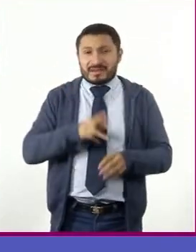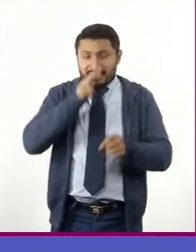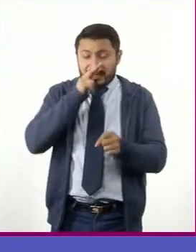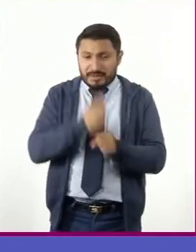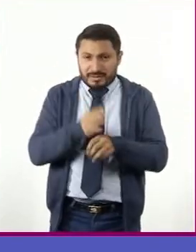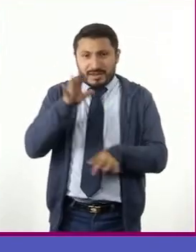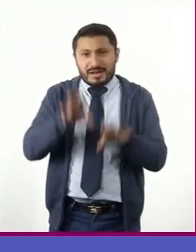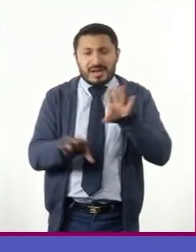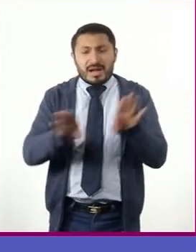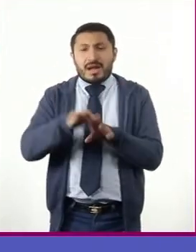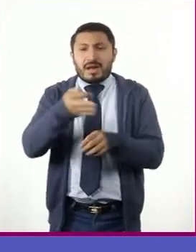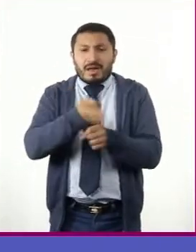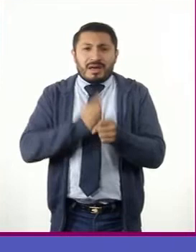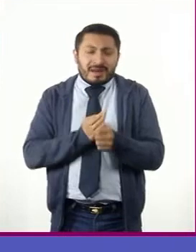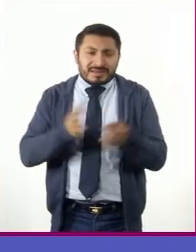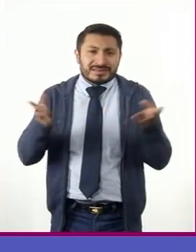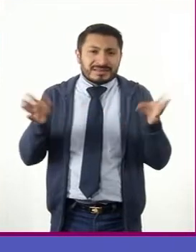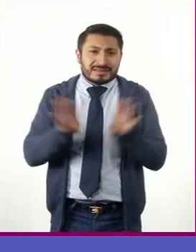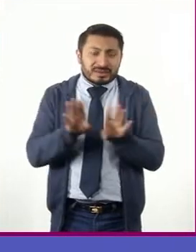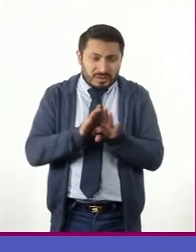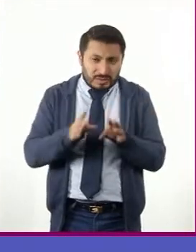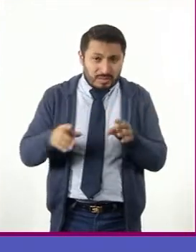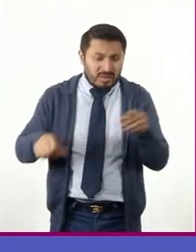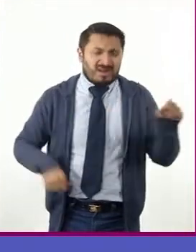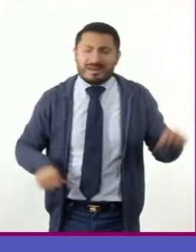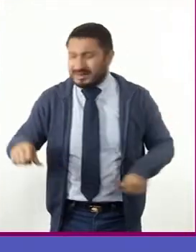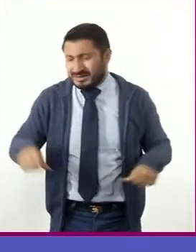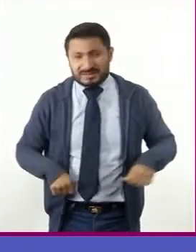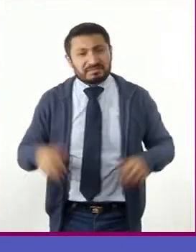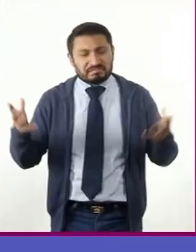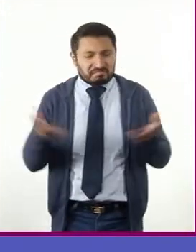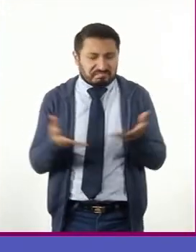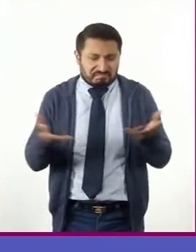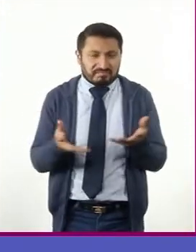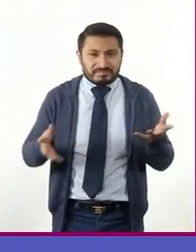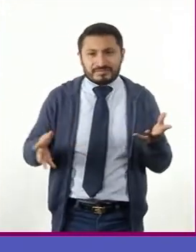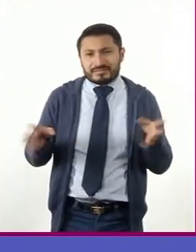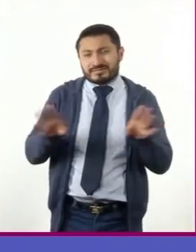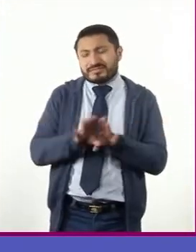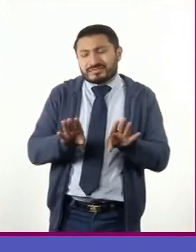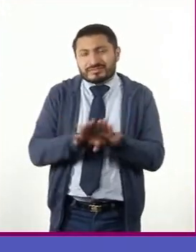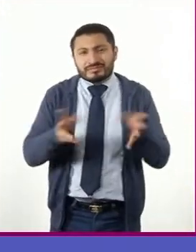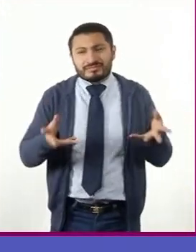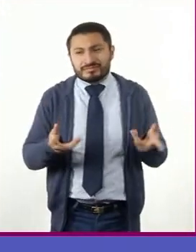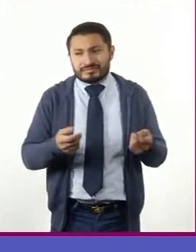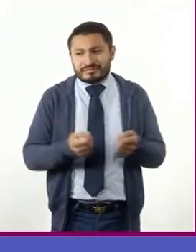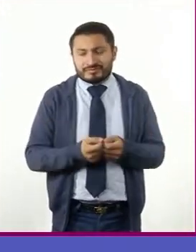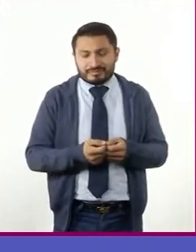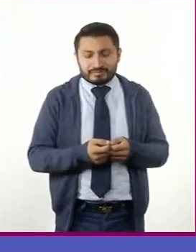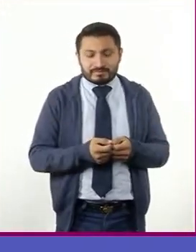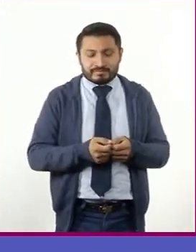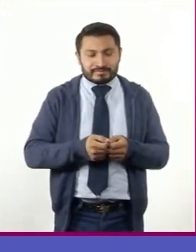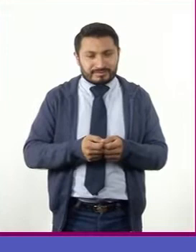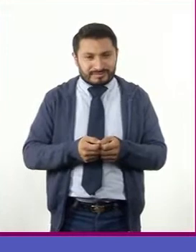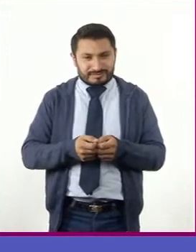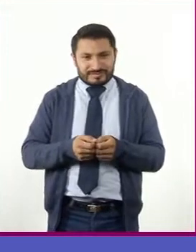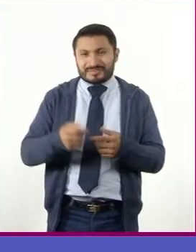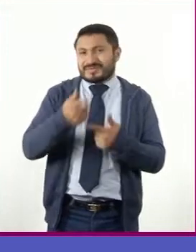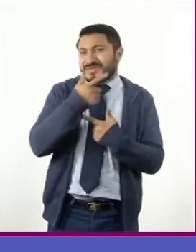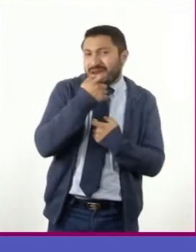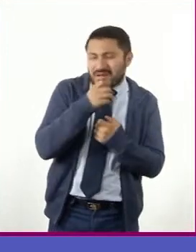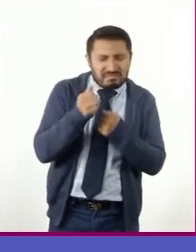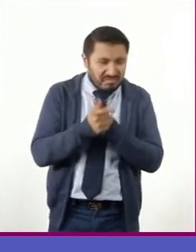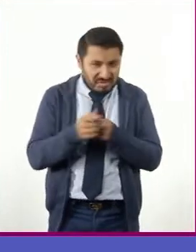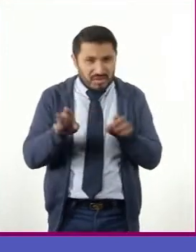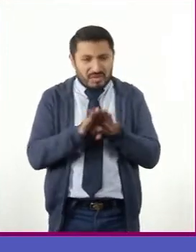veces graciosa, que muchas de las acciones que ellos llevan a cabo están en sentido humorístico y se pueden leer